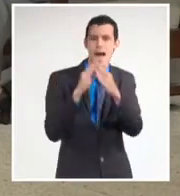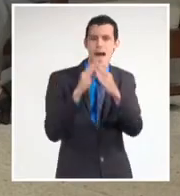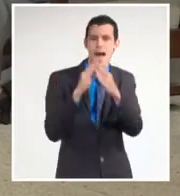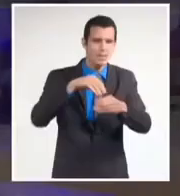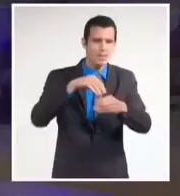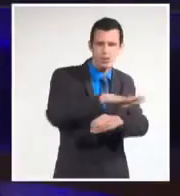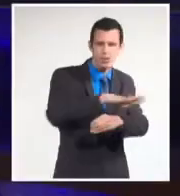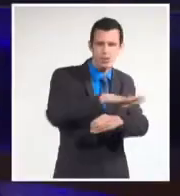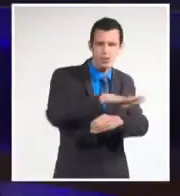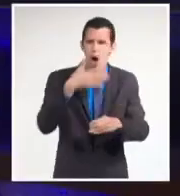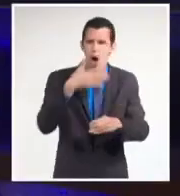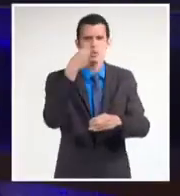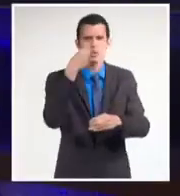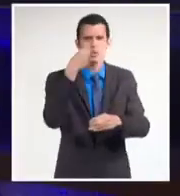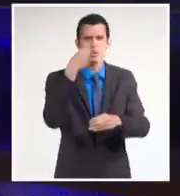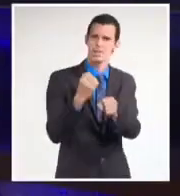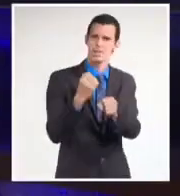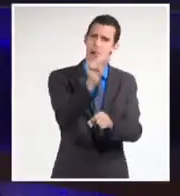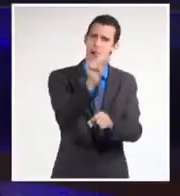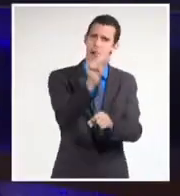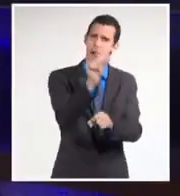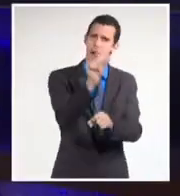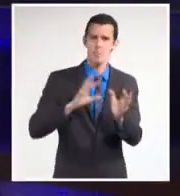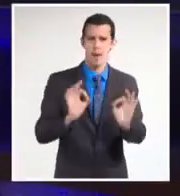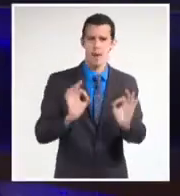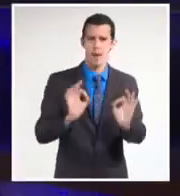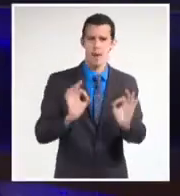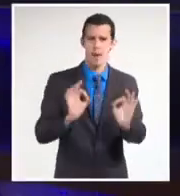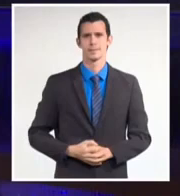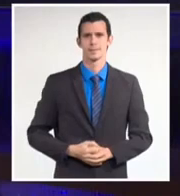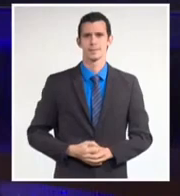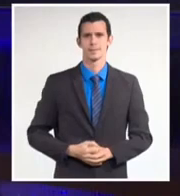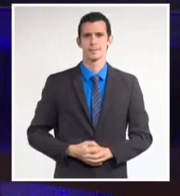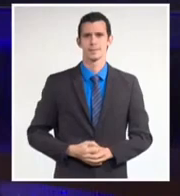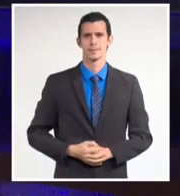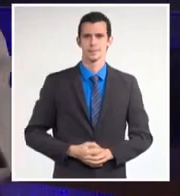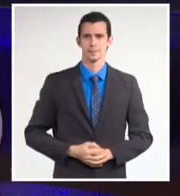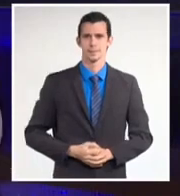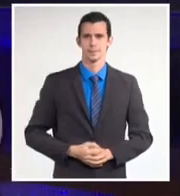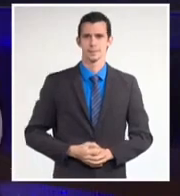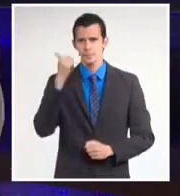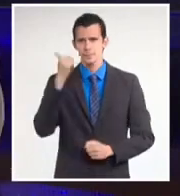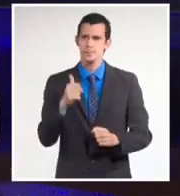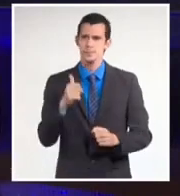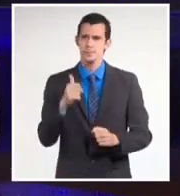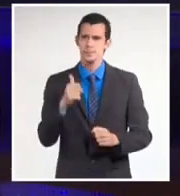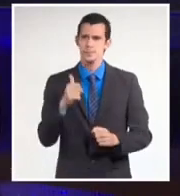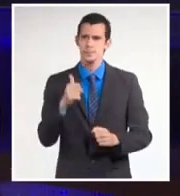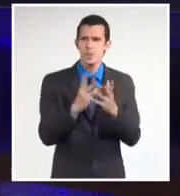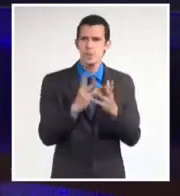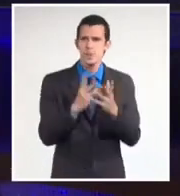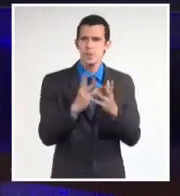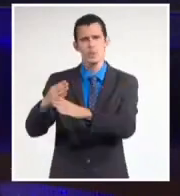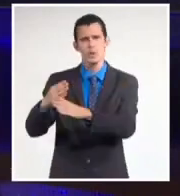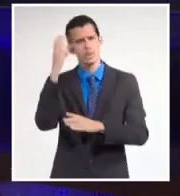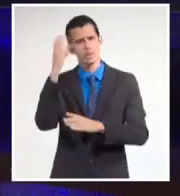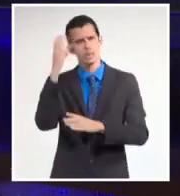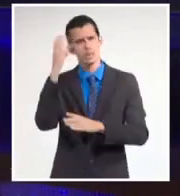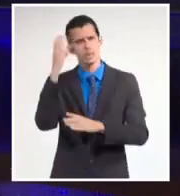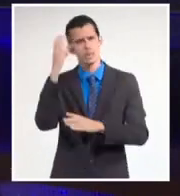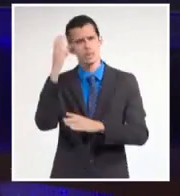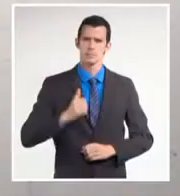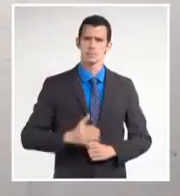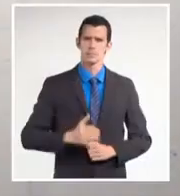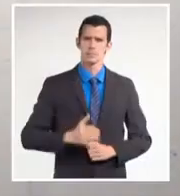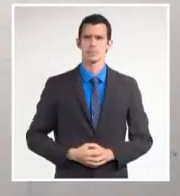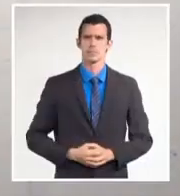partido, y sobre esto también se habló en el plenario. Vamos a ver estas intervenciones, Icdiel, y luego volvemos a hablar de este tema.